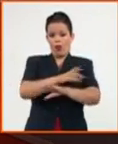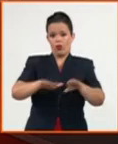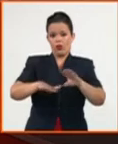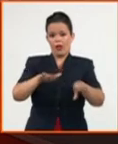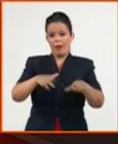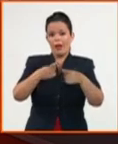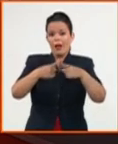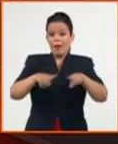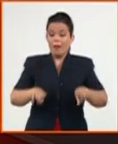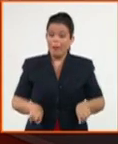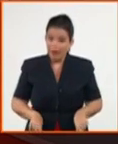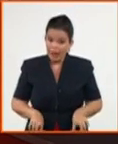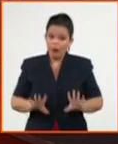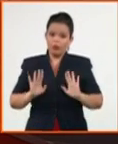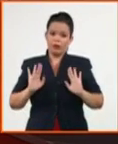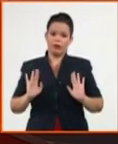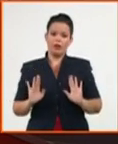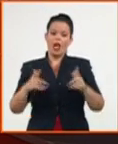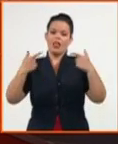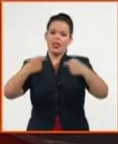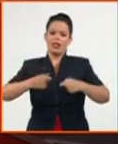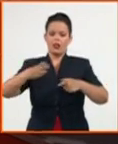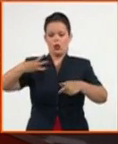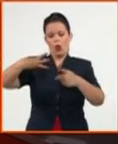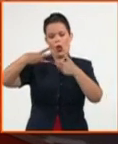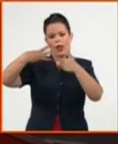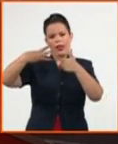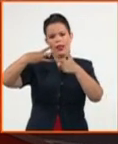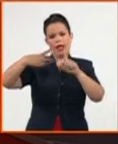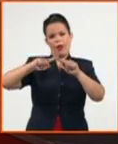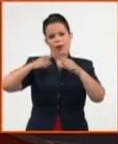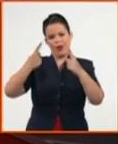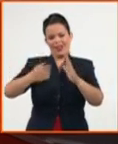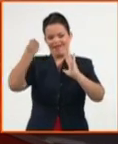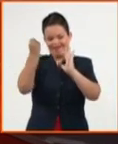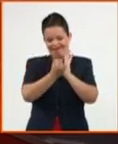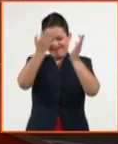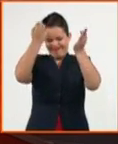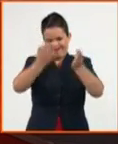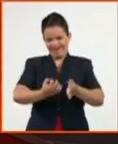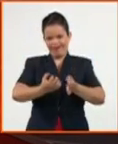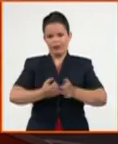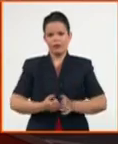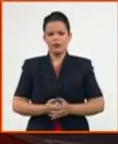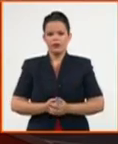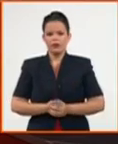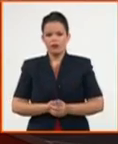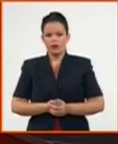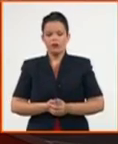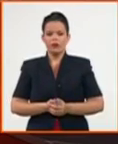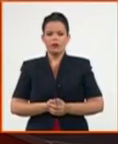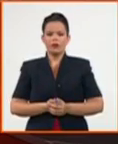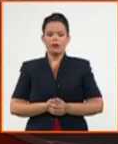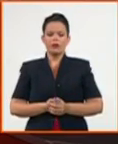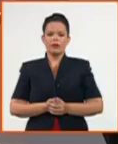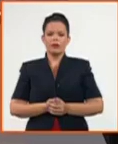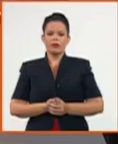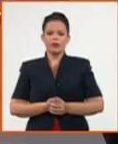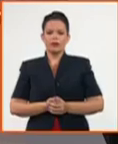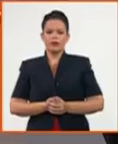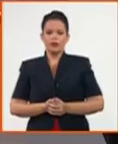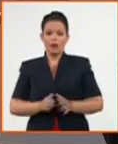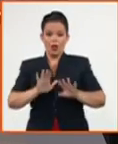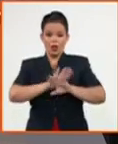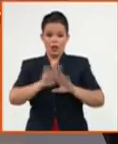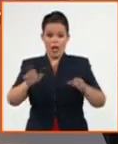buena tercera dosis pero con las dos dosis ya banif activamente inmunizados al matadero asimismo ya con la tercera dosis pues